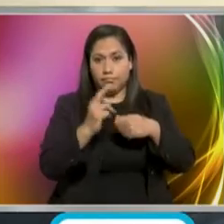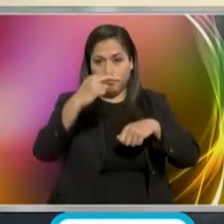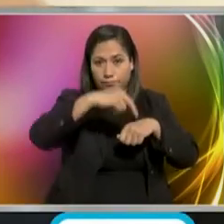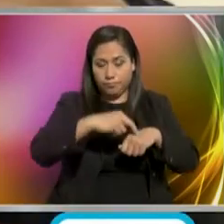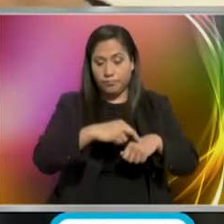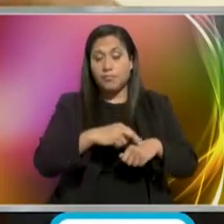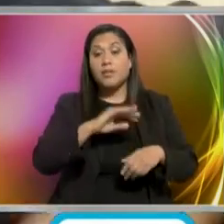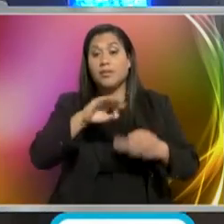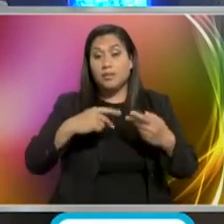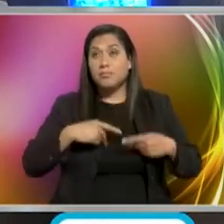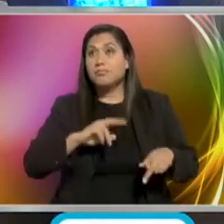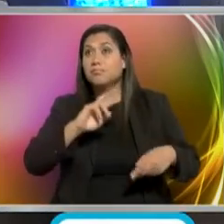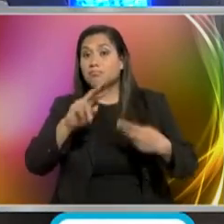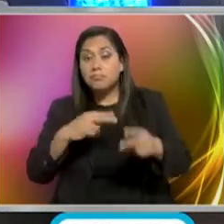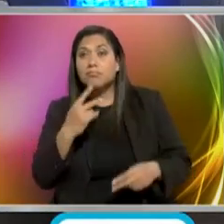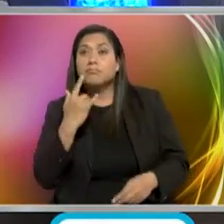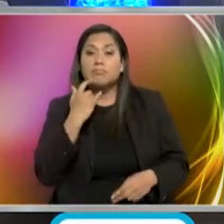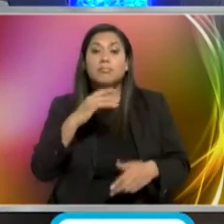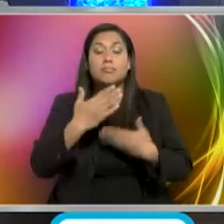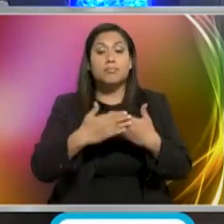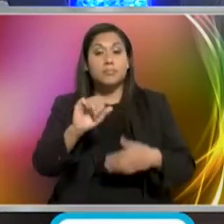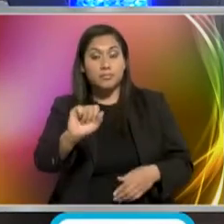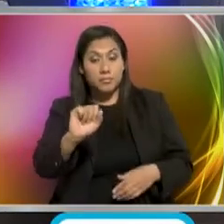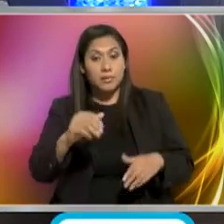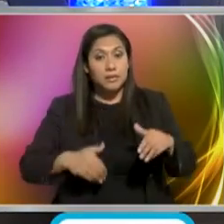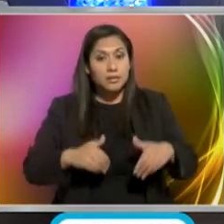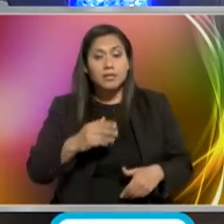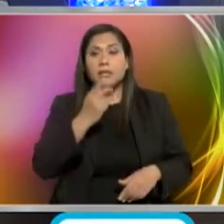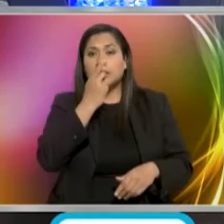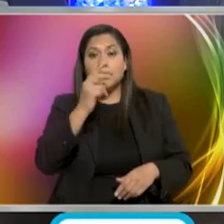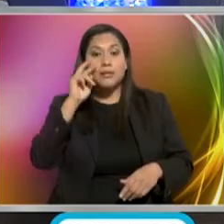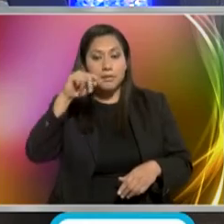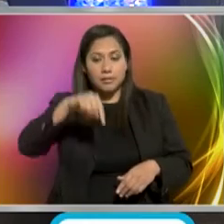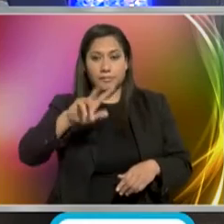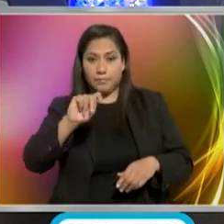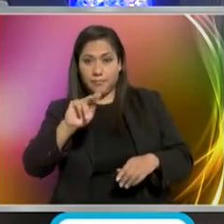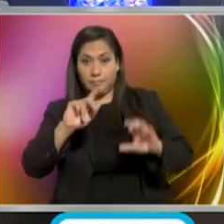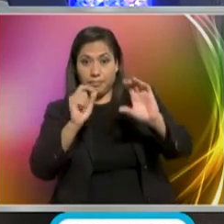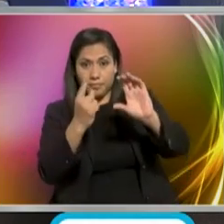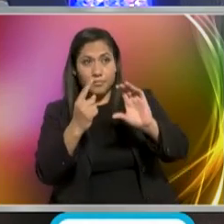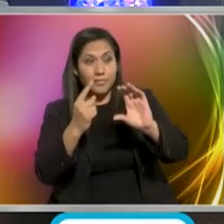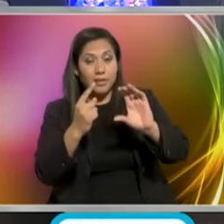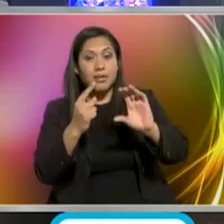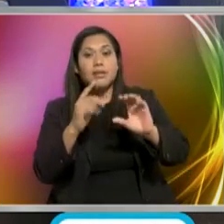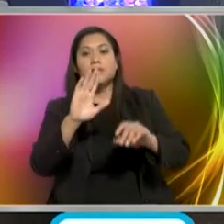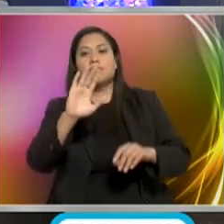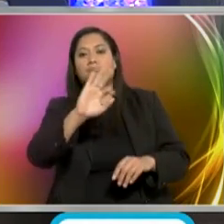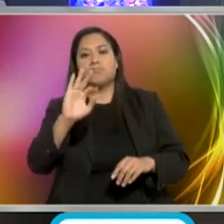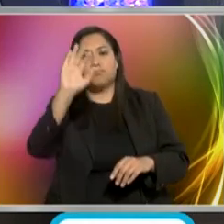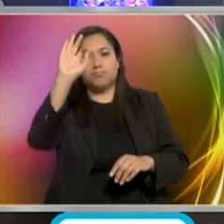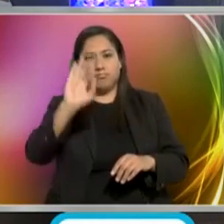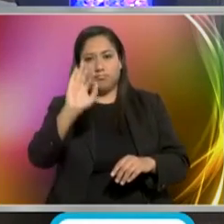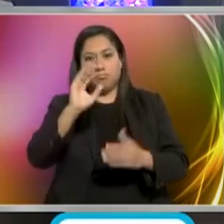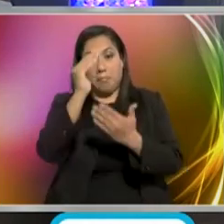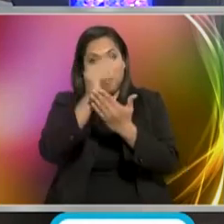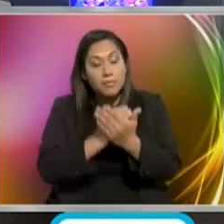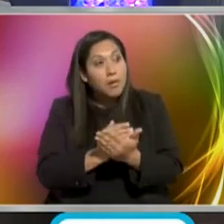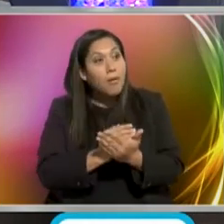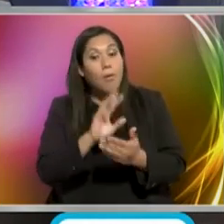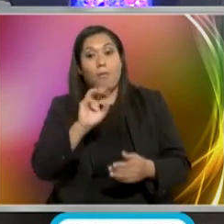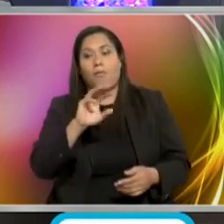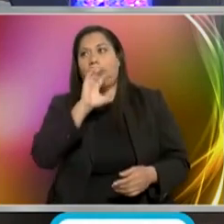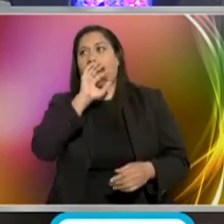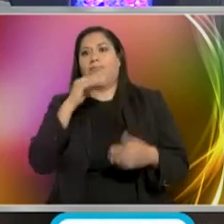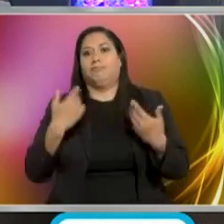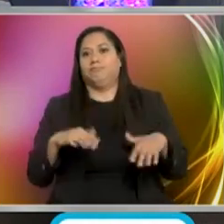que vaya el próximo sábado al teatro y diga que nos vieron en Capital 21, tienen el 50% de descuento en la taquilla. ¡Wow! Toda Eso